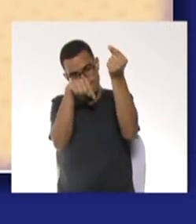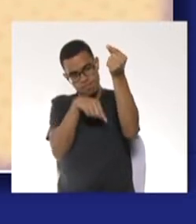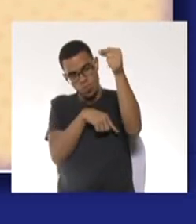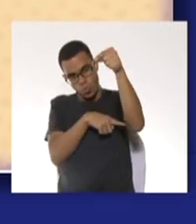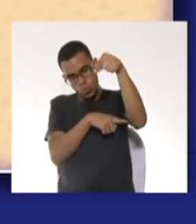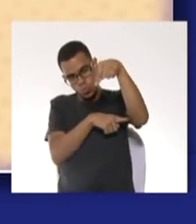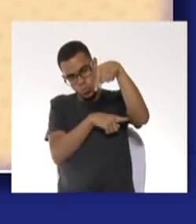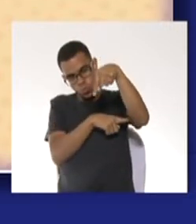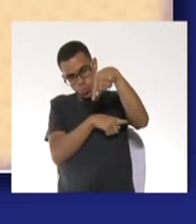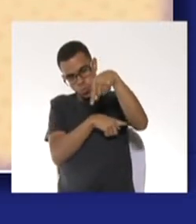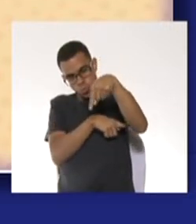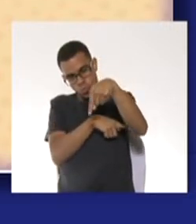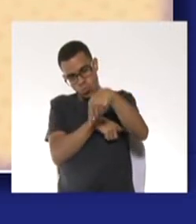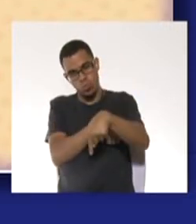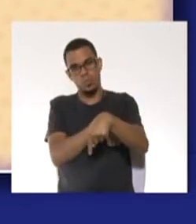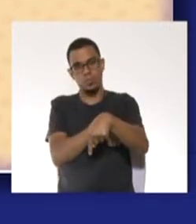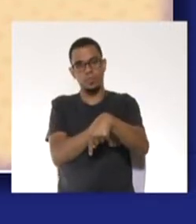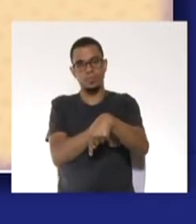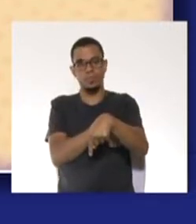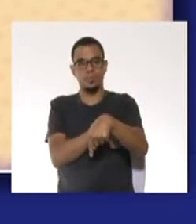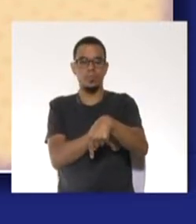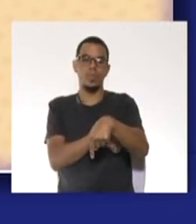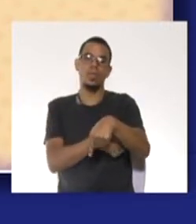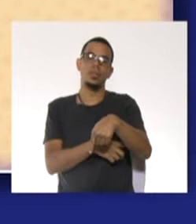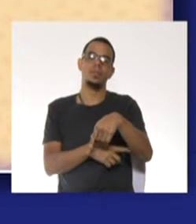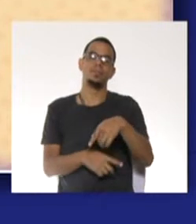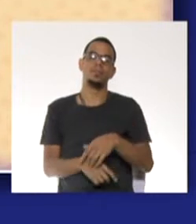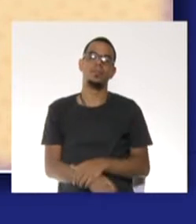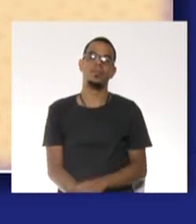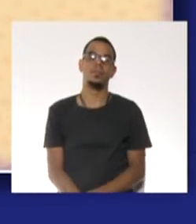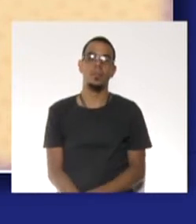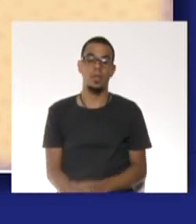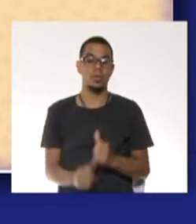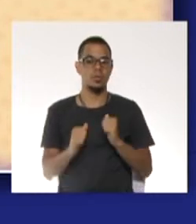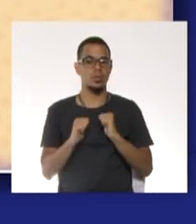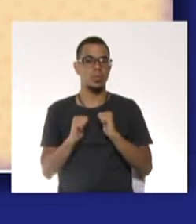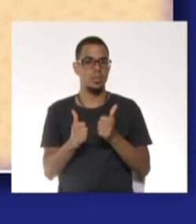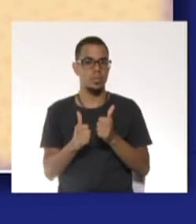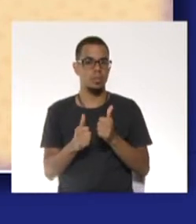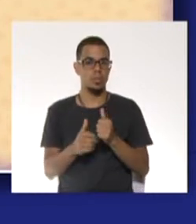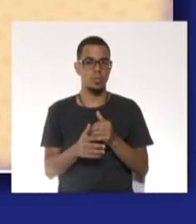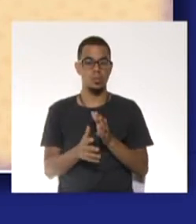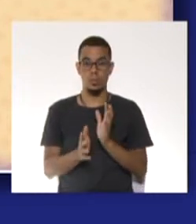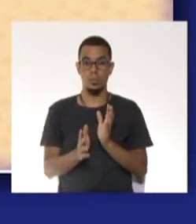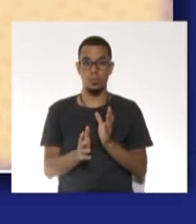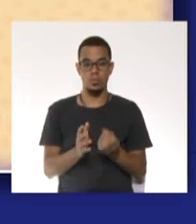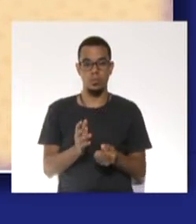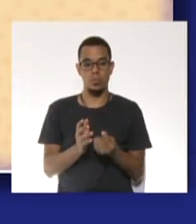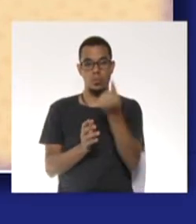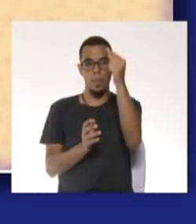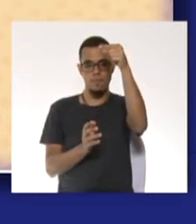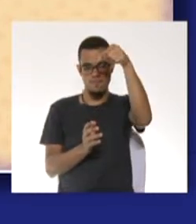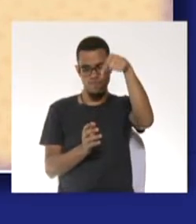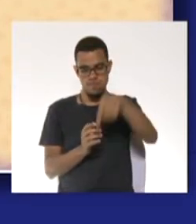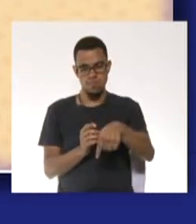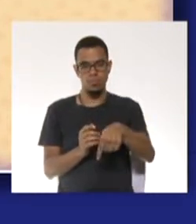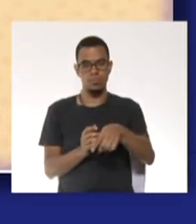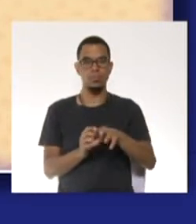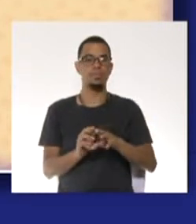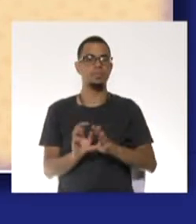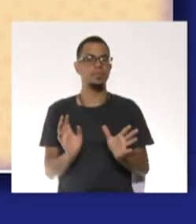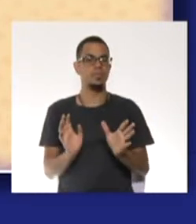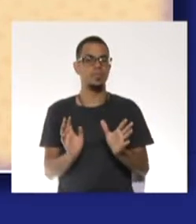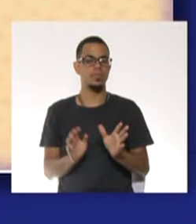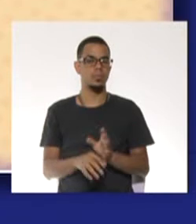luego, ¿verdad?, desciende hasta llegar a su punto de partida con la misma rapidez que se inició.